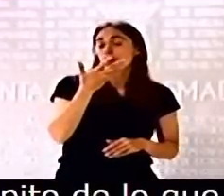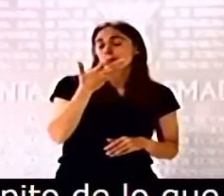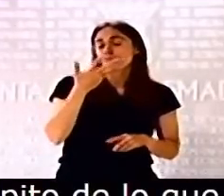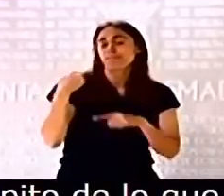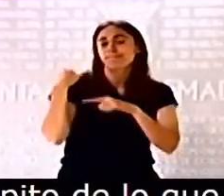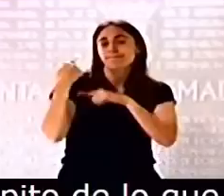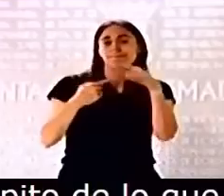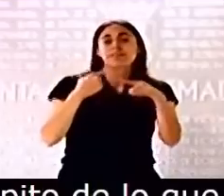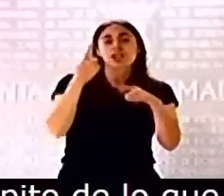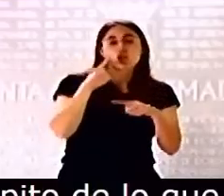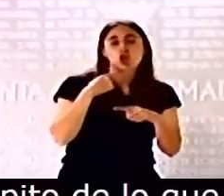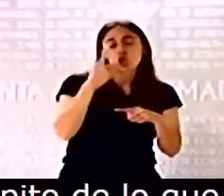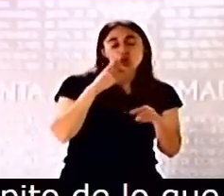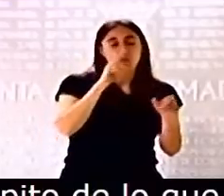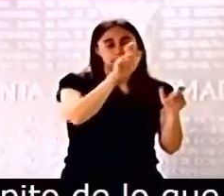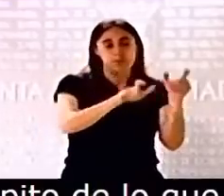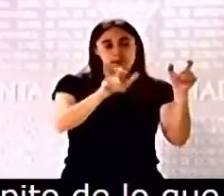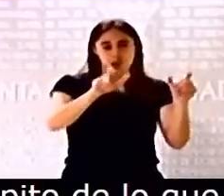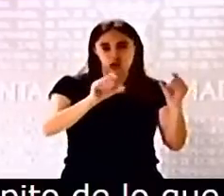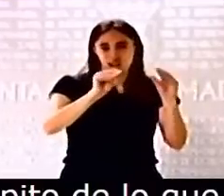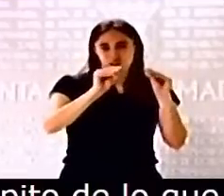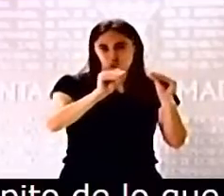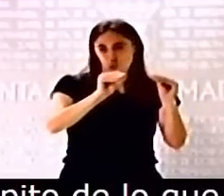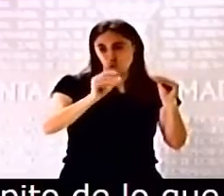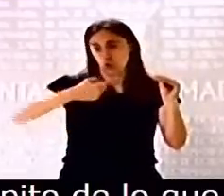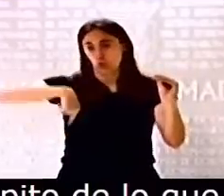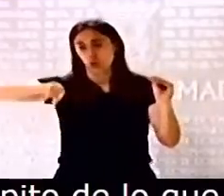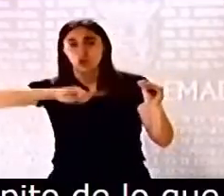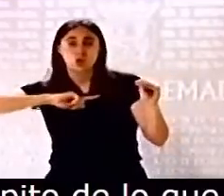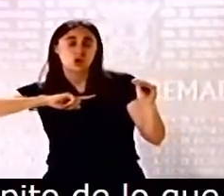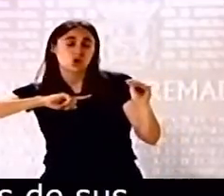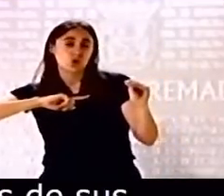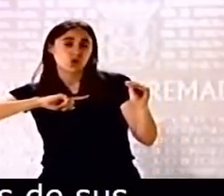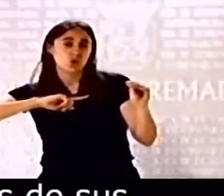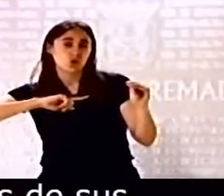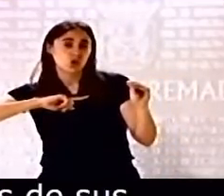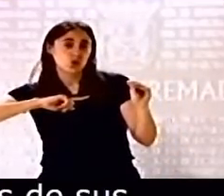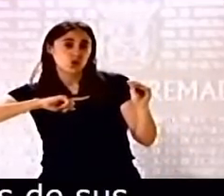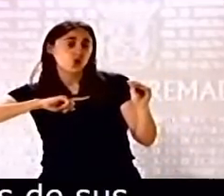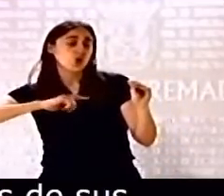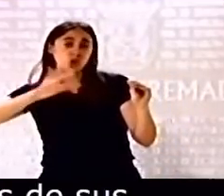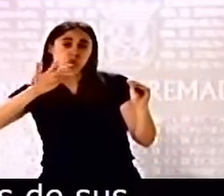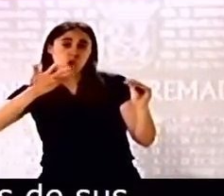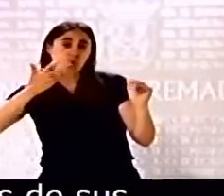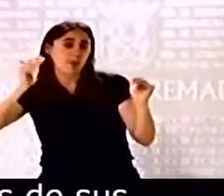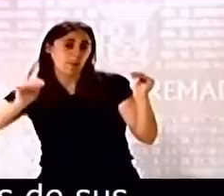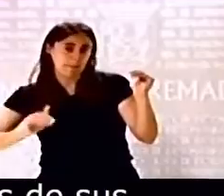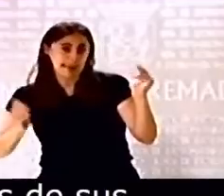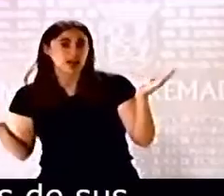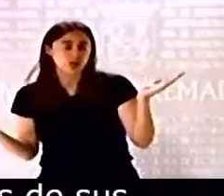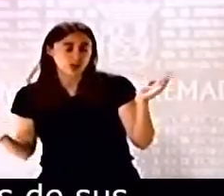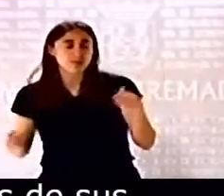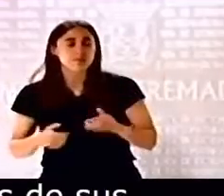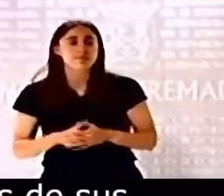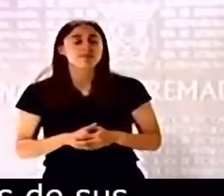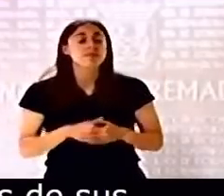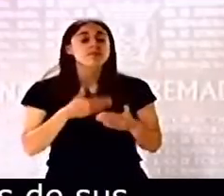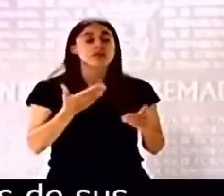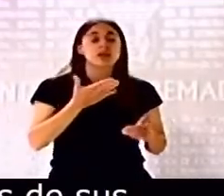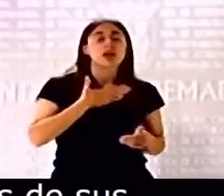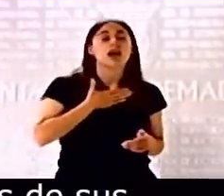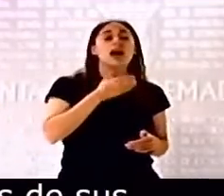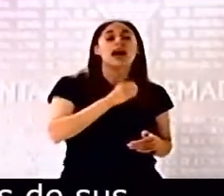de sus poblaciones, más que los podemos conocer a nivel autonómico. Y lo que me